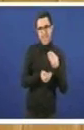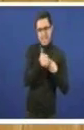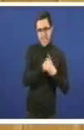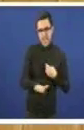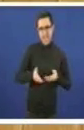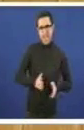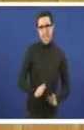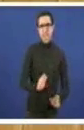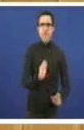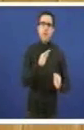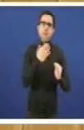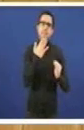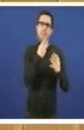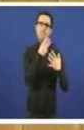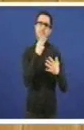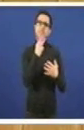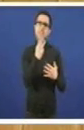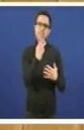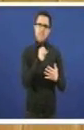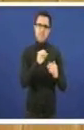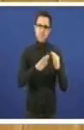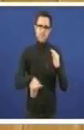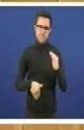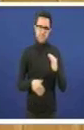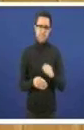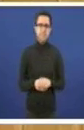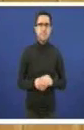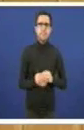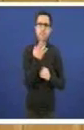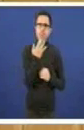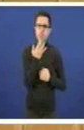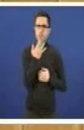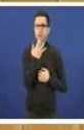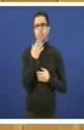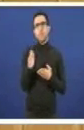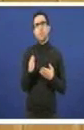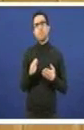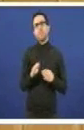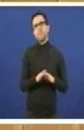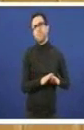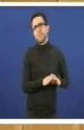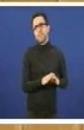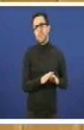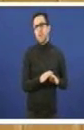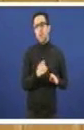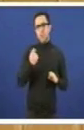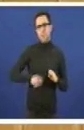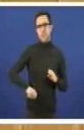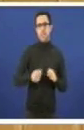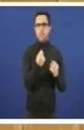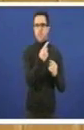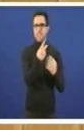prestación sigamos cos exemplos unha familia tamén de altísimas rentas 1600 euros o mes